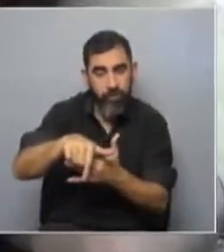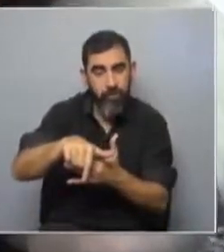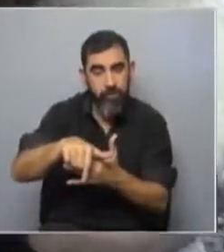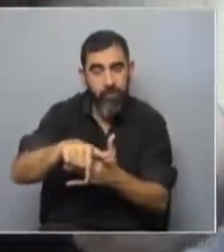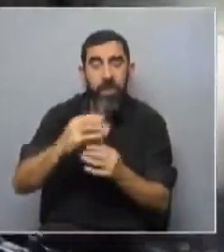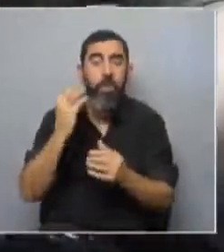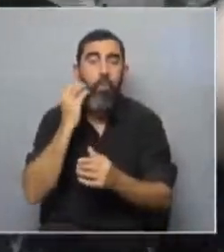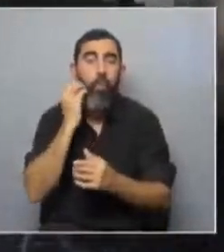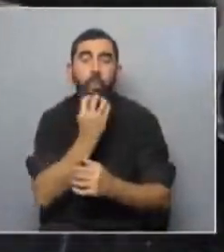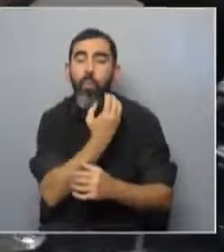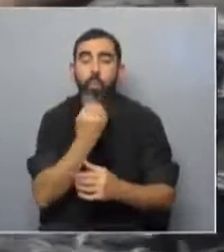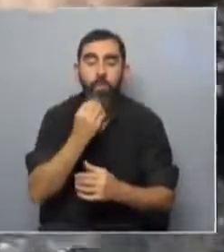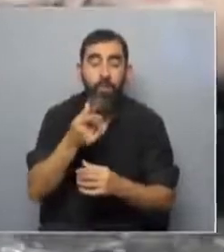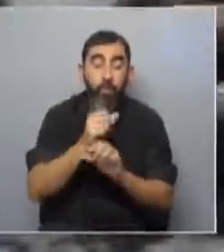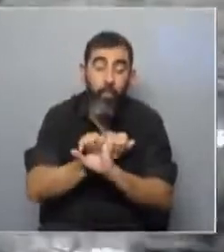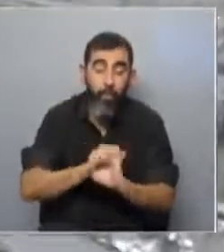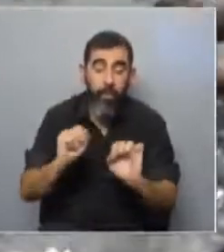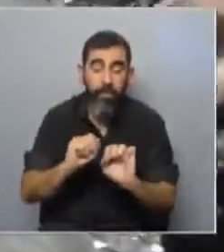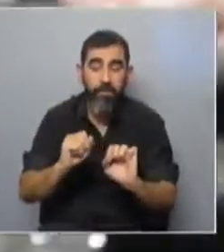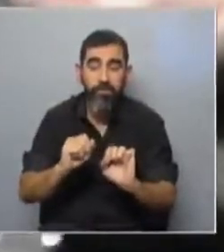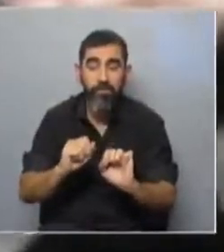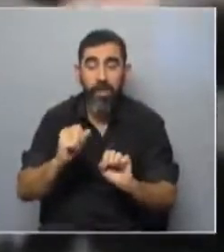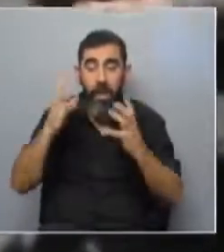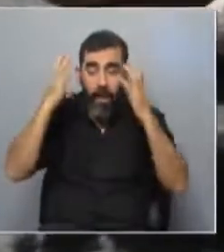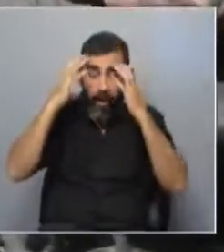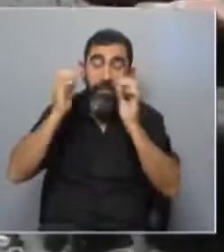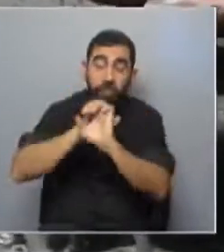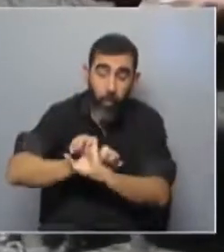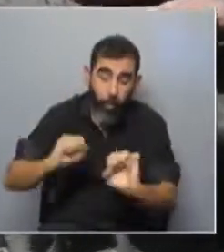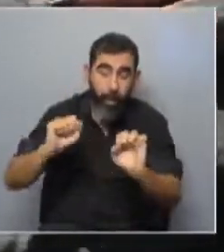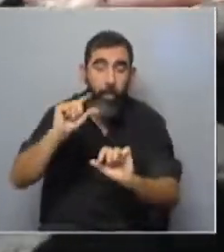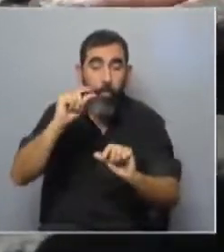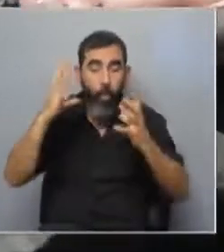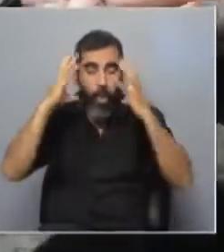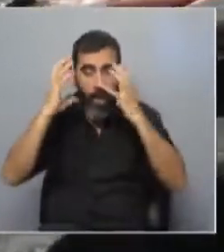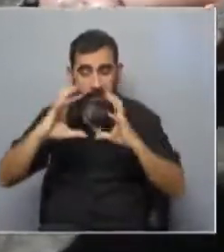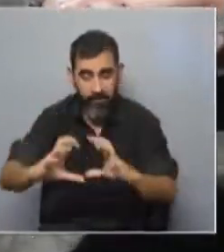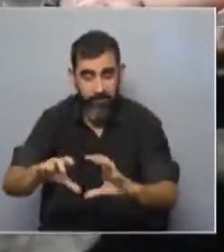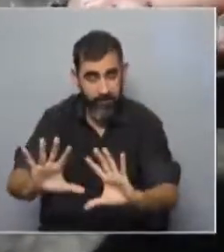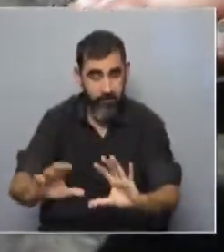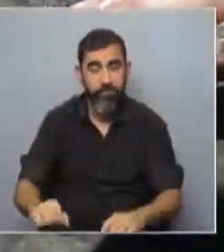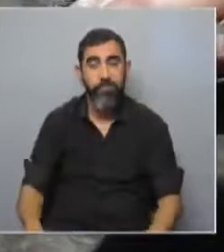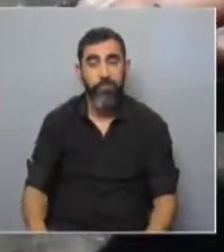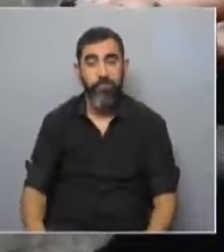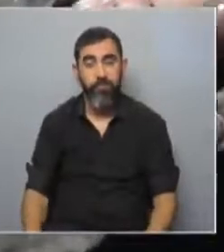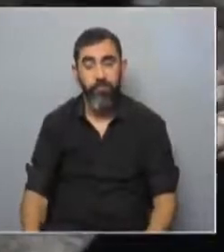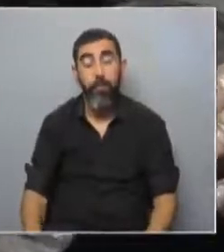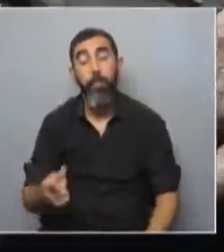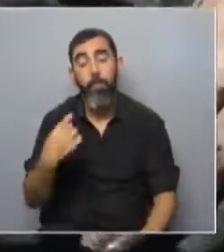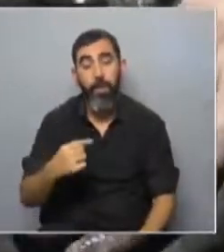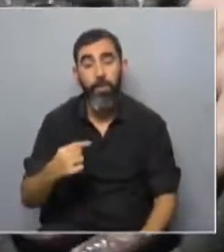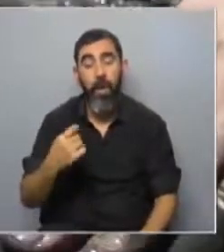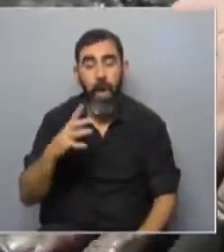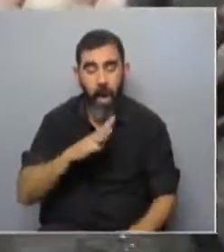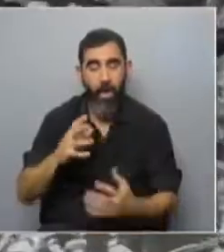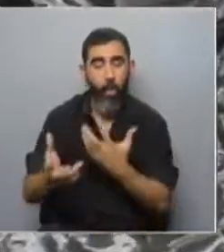del maxilar. O sea, probablemente acá puede ser que esté el cráneo, puede ser que esté parte del cráneo. Pero bueno, tenemos